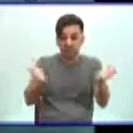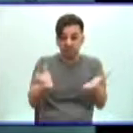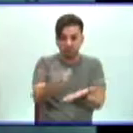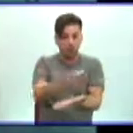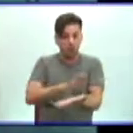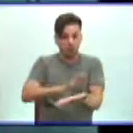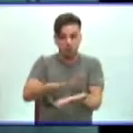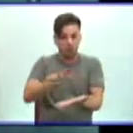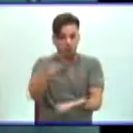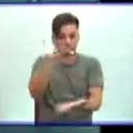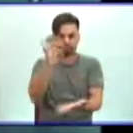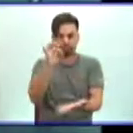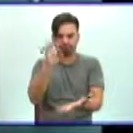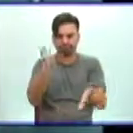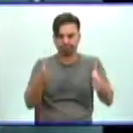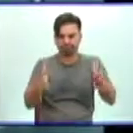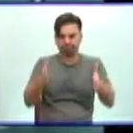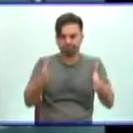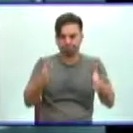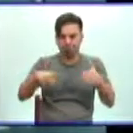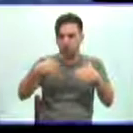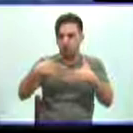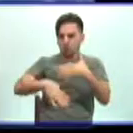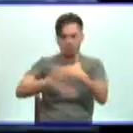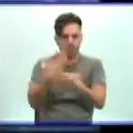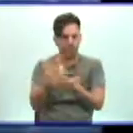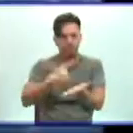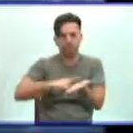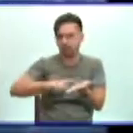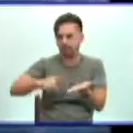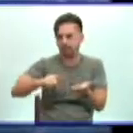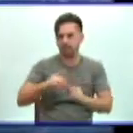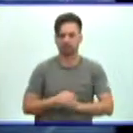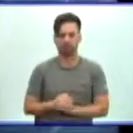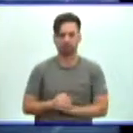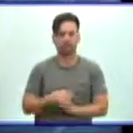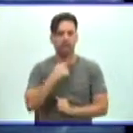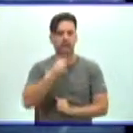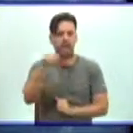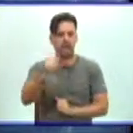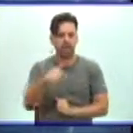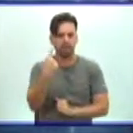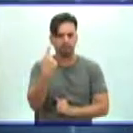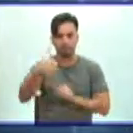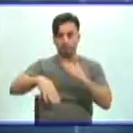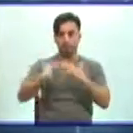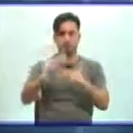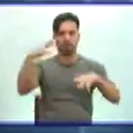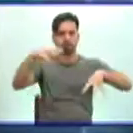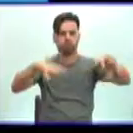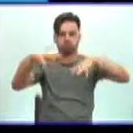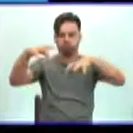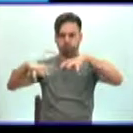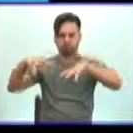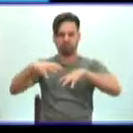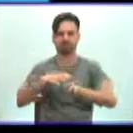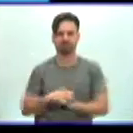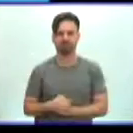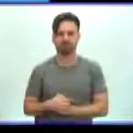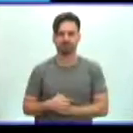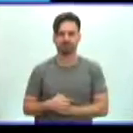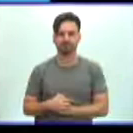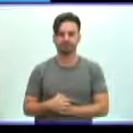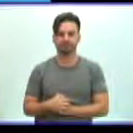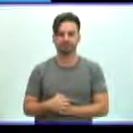intervienen la temperatura, la humedad, la presión, etc. Por ejemplo, si un día se pone a llover, decimos que el tiempo es lluvioso. El clima,